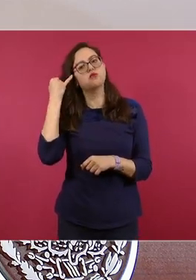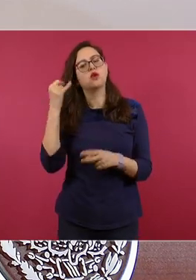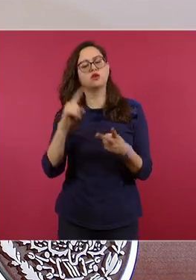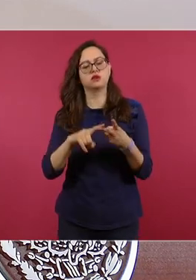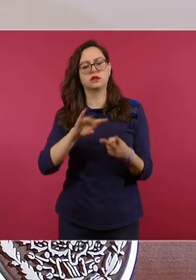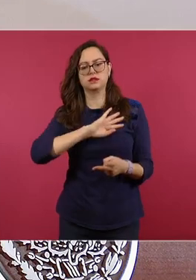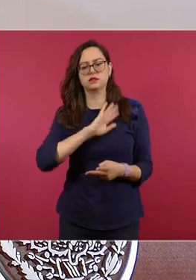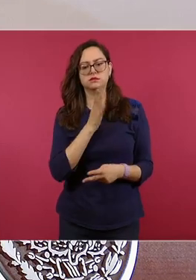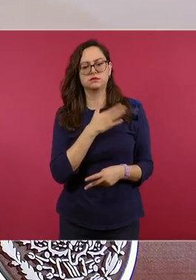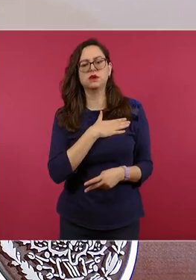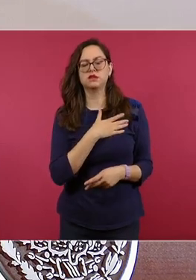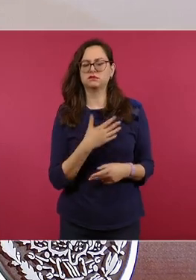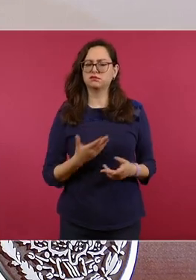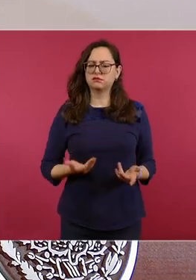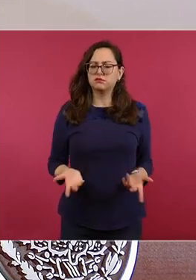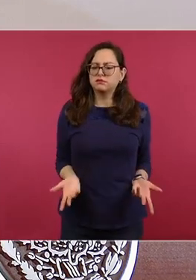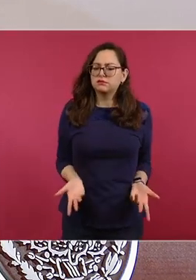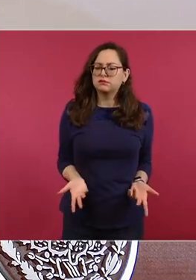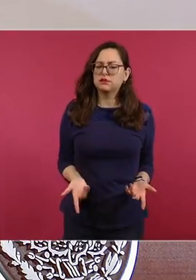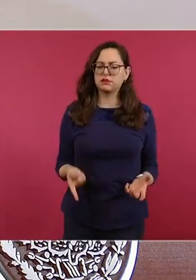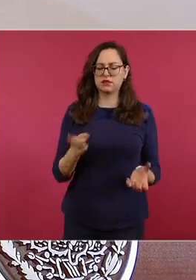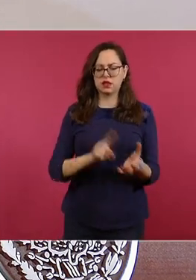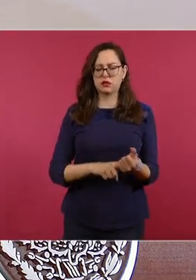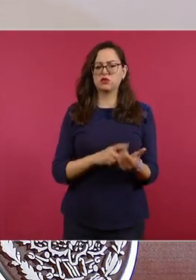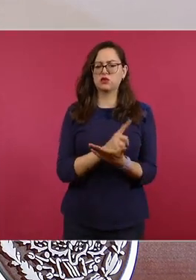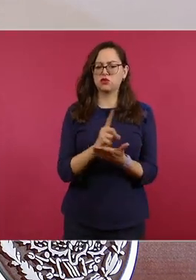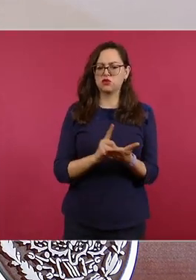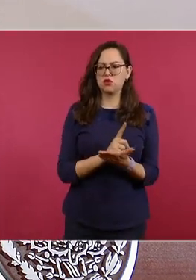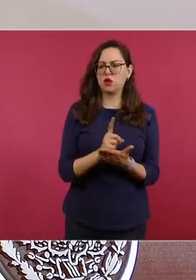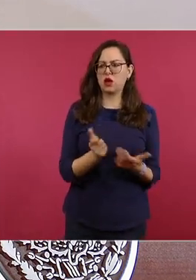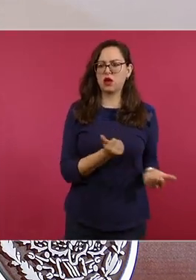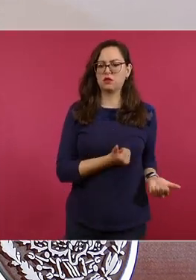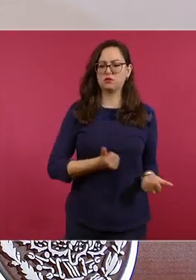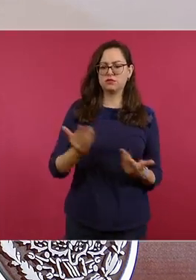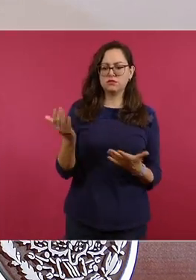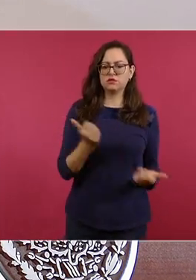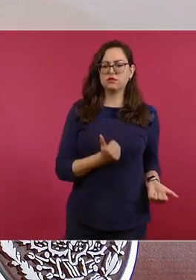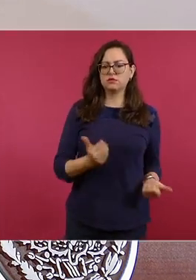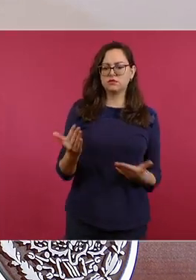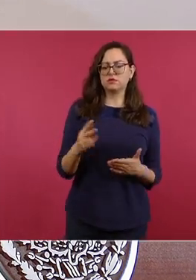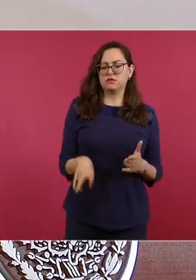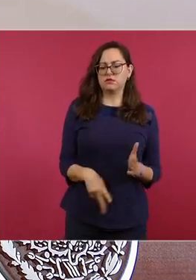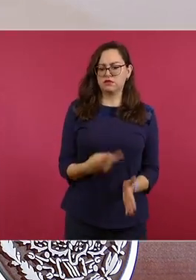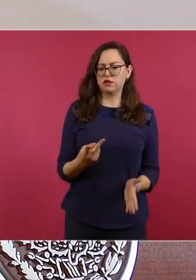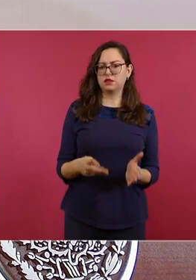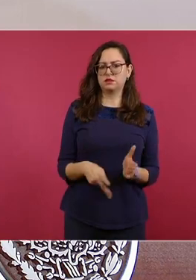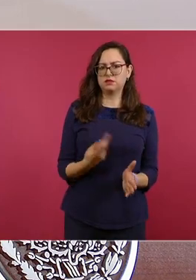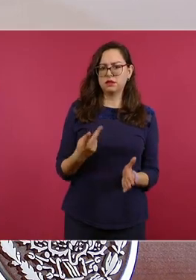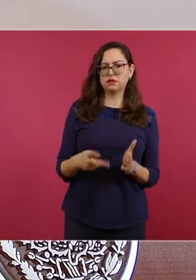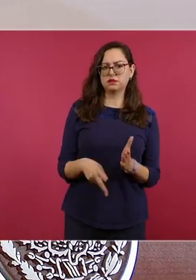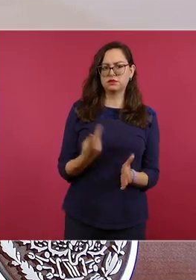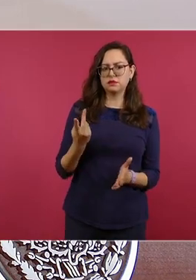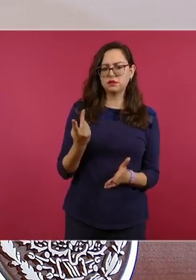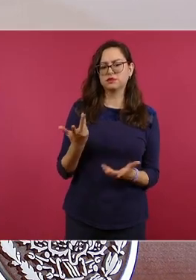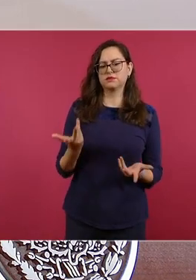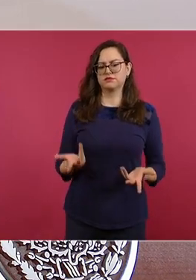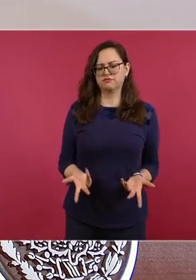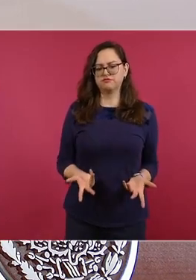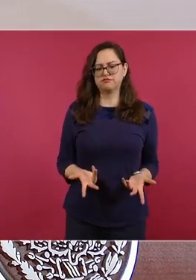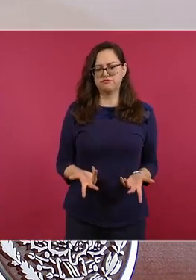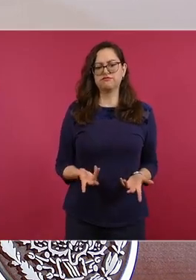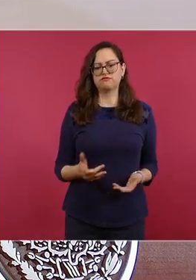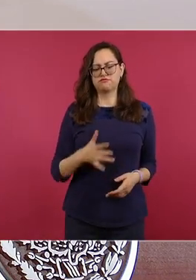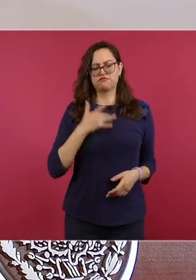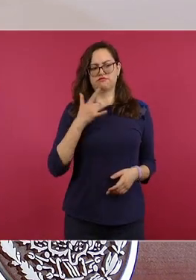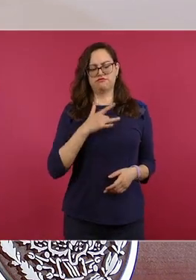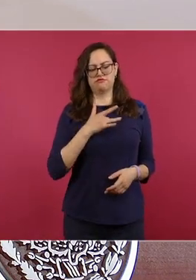alta incidencia de transportación de drogas a esos destinos. Esto en coordinación directa del que habla con